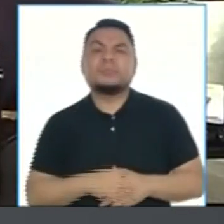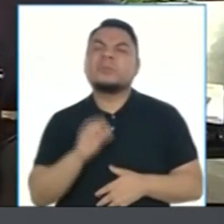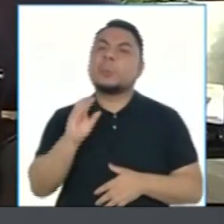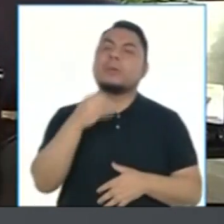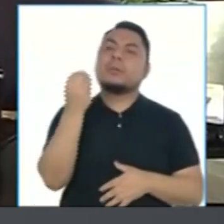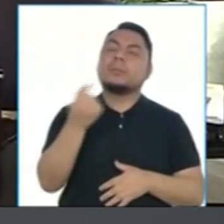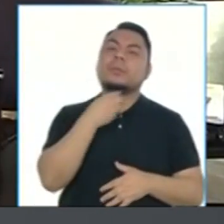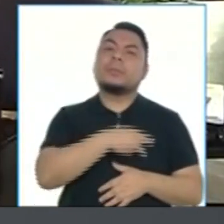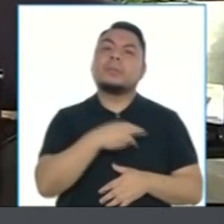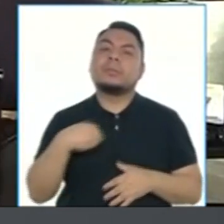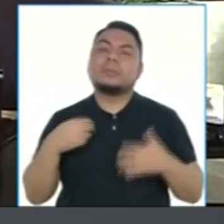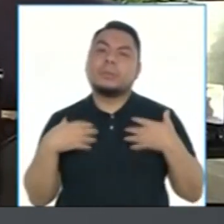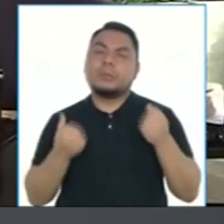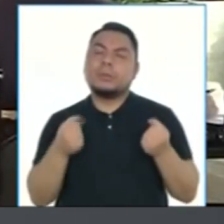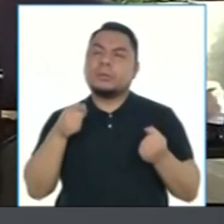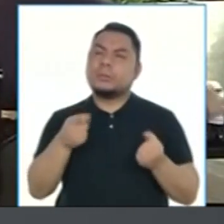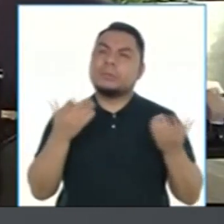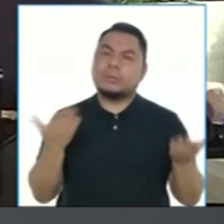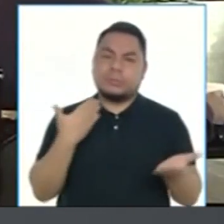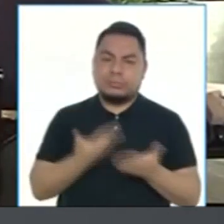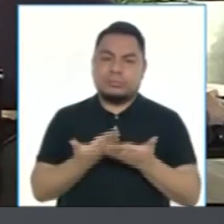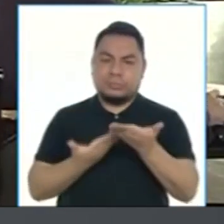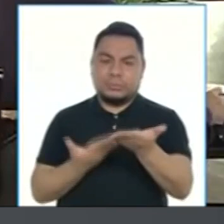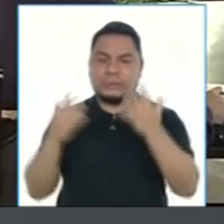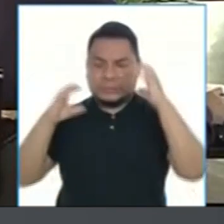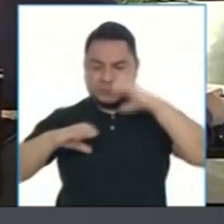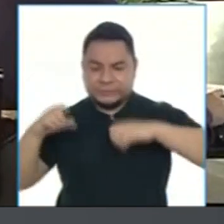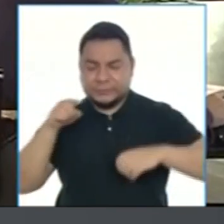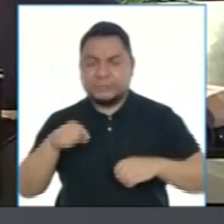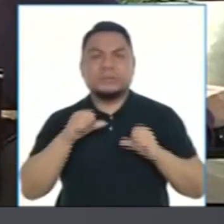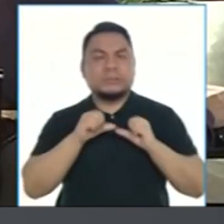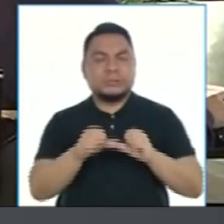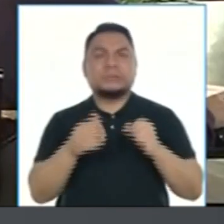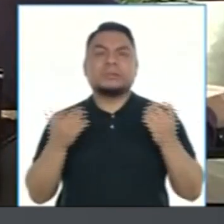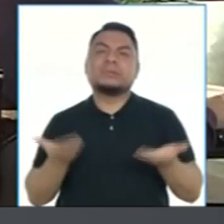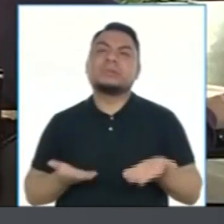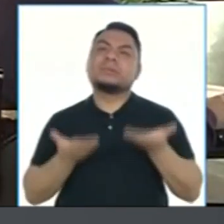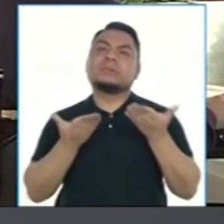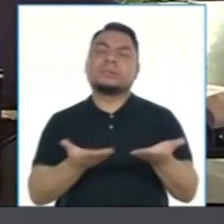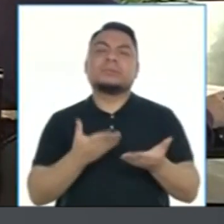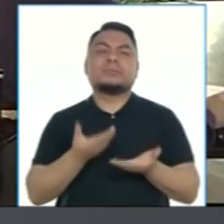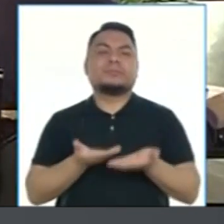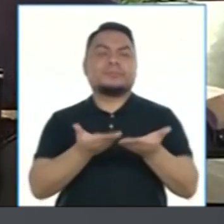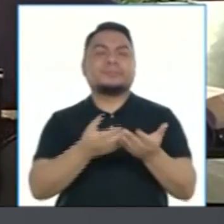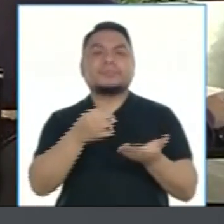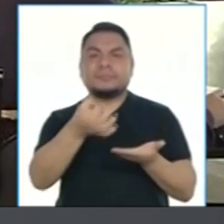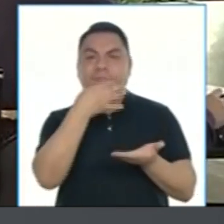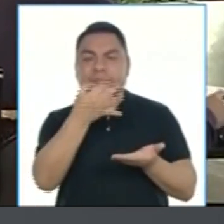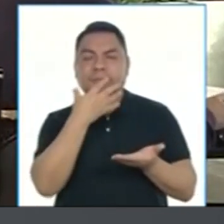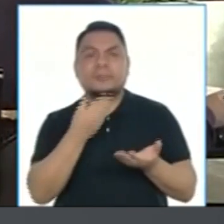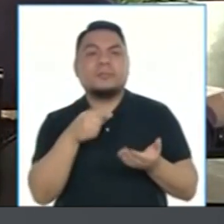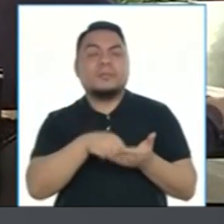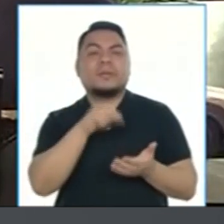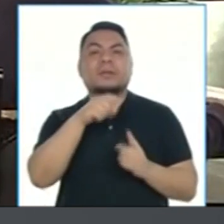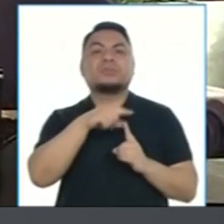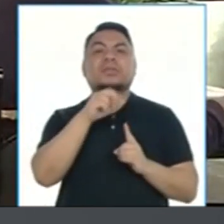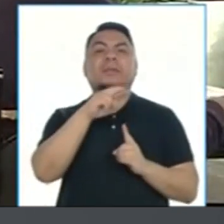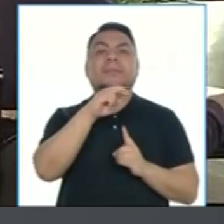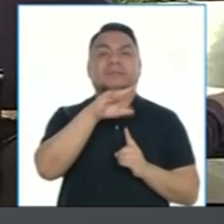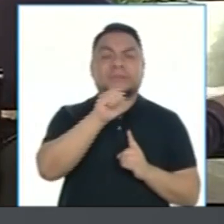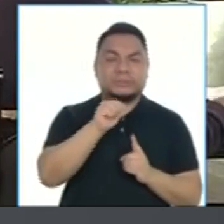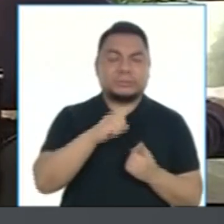¿Por qué el Ministerio de Salud, a pesar de la evidencia científica, sigue entregando kits con medicamentos como